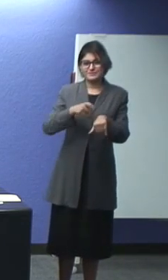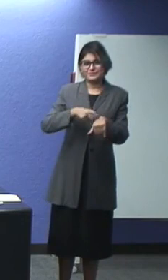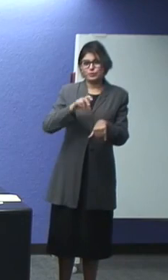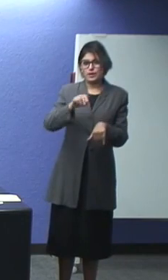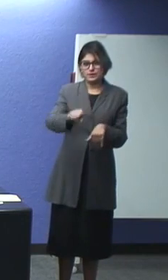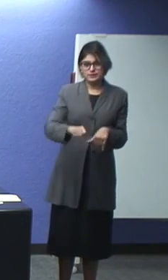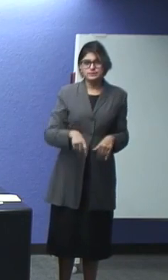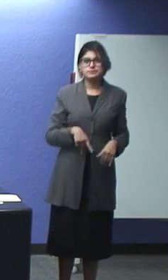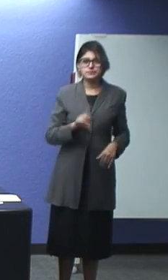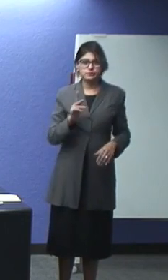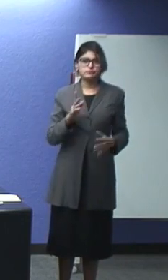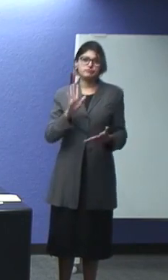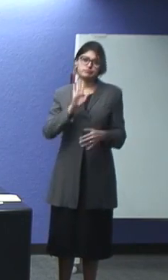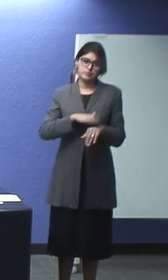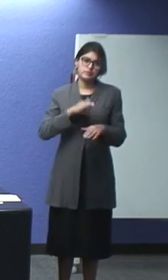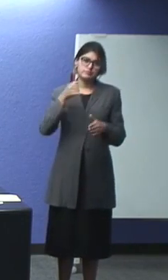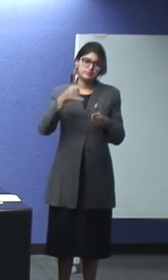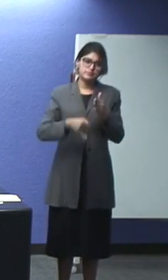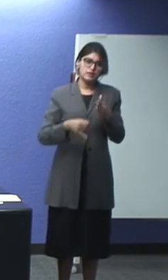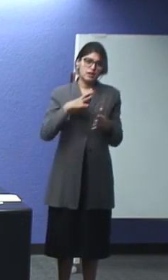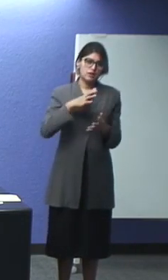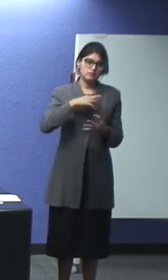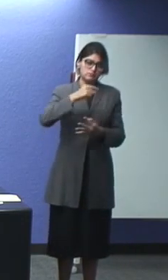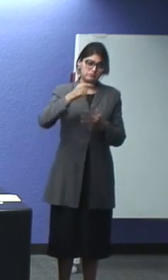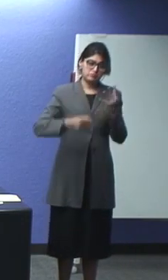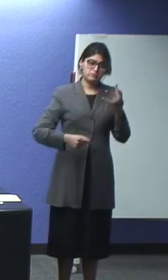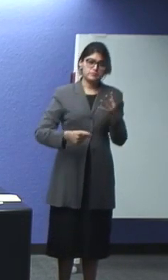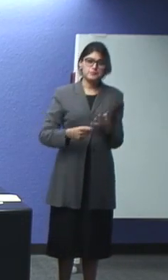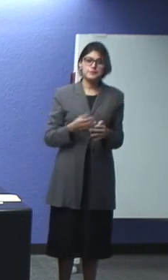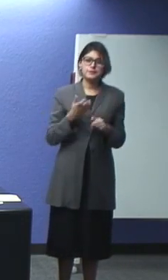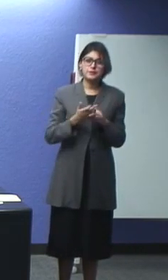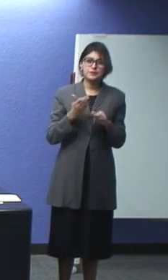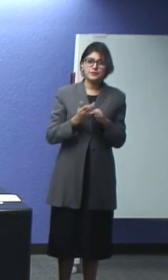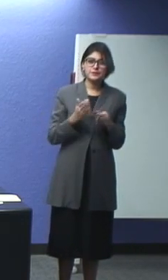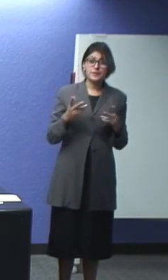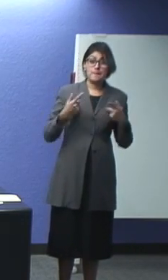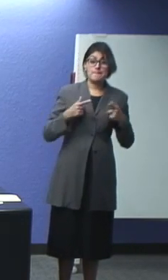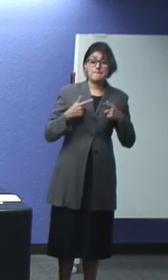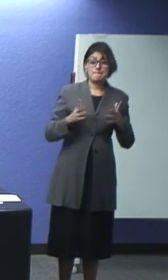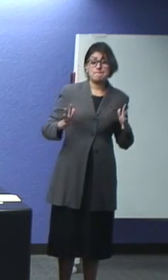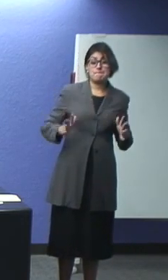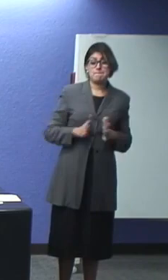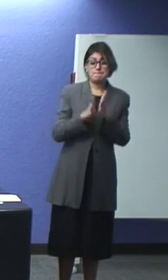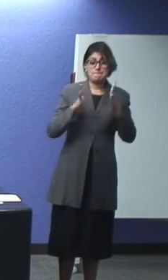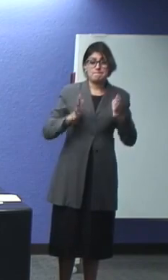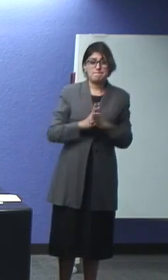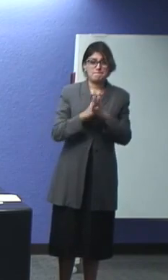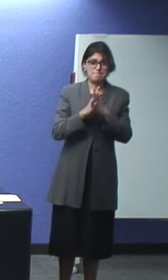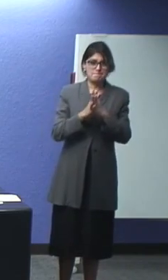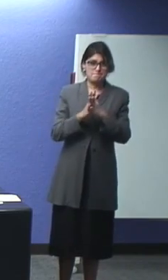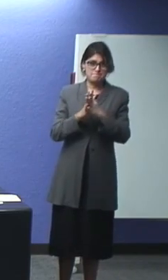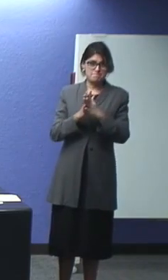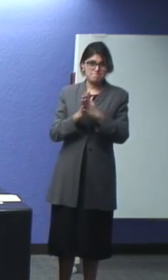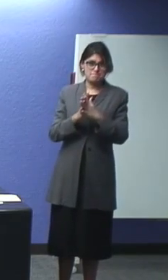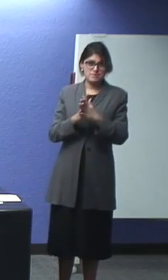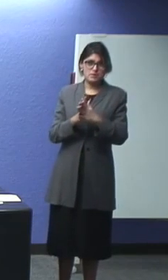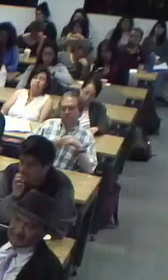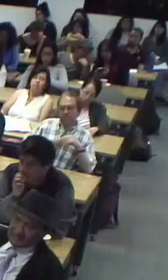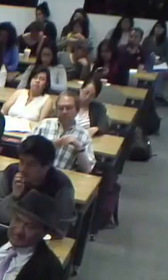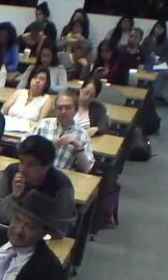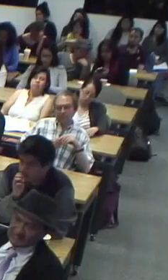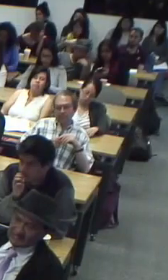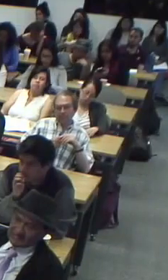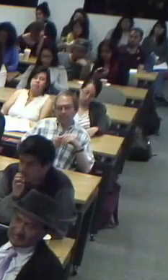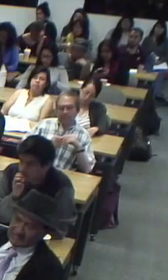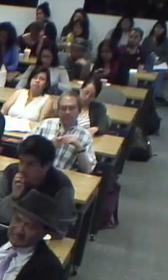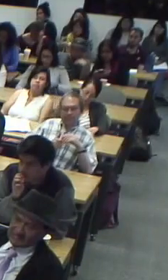es muchísimo. Yo creo que este aspecto de la participación directa de las personas con discapacidad es un